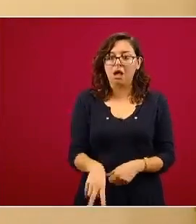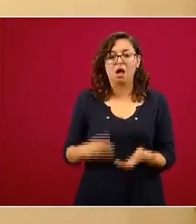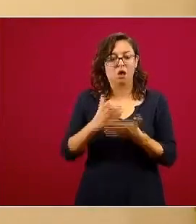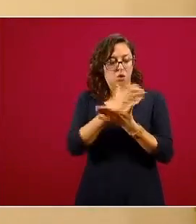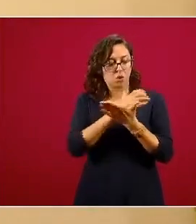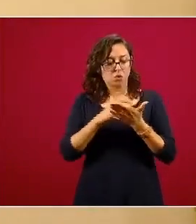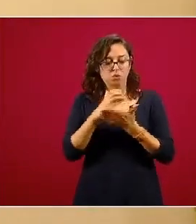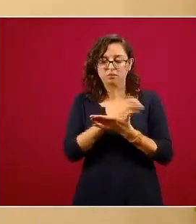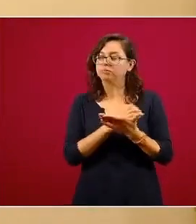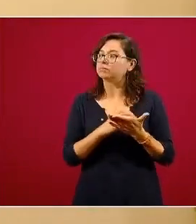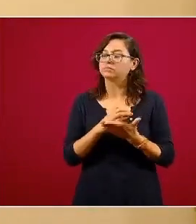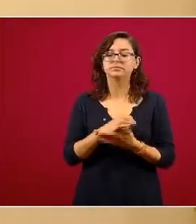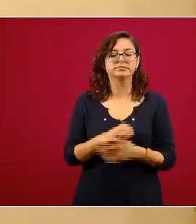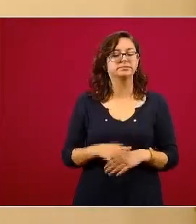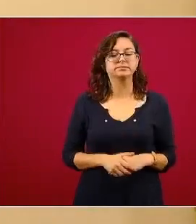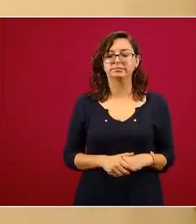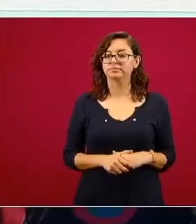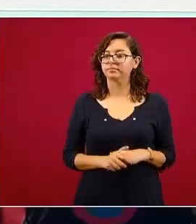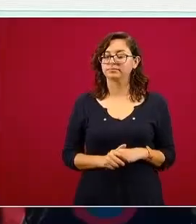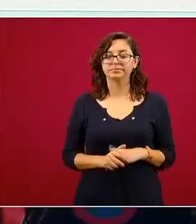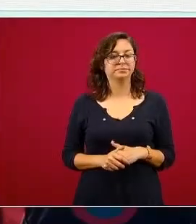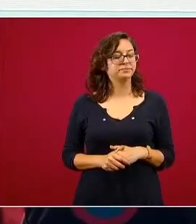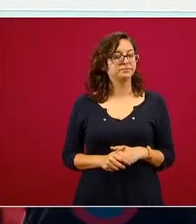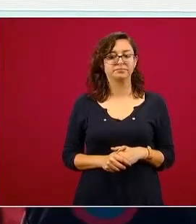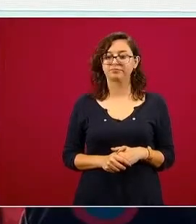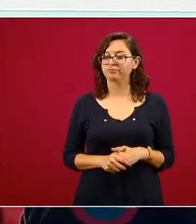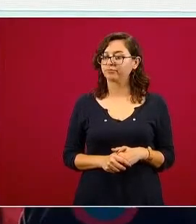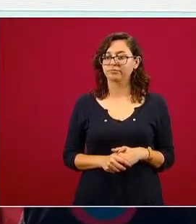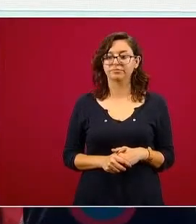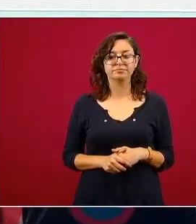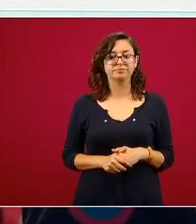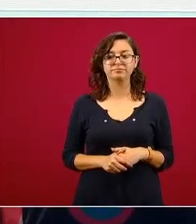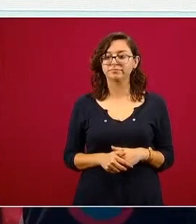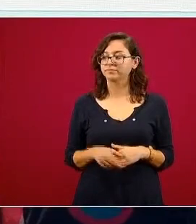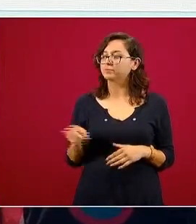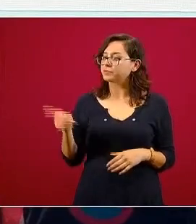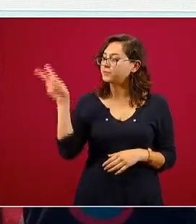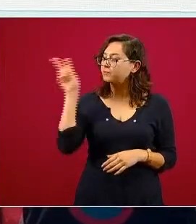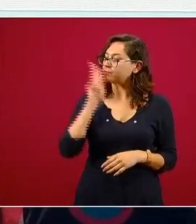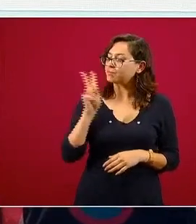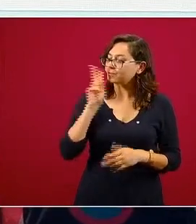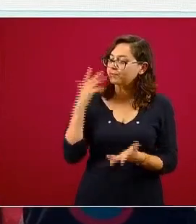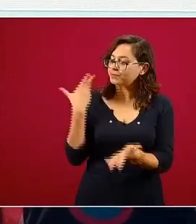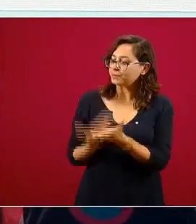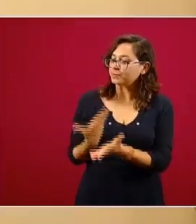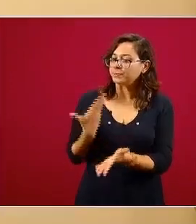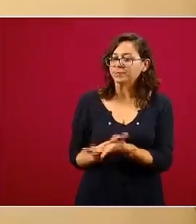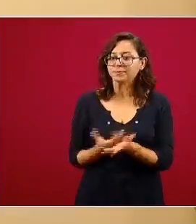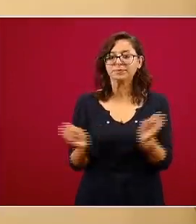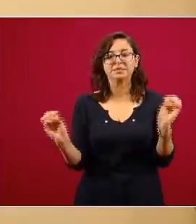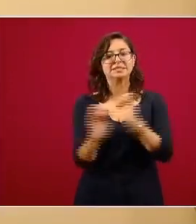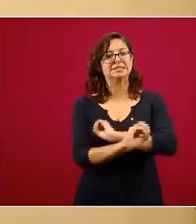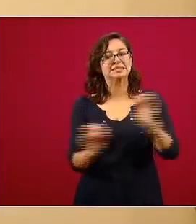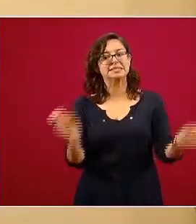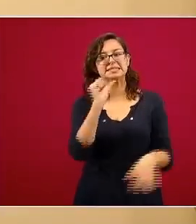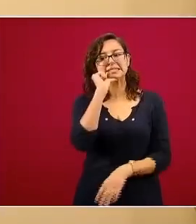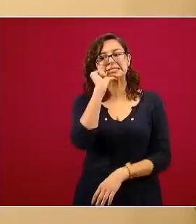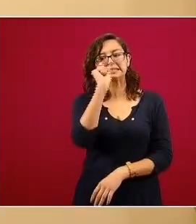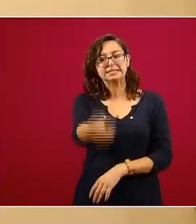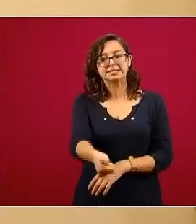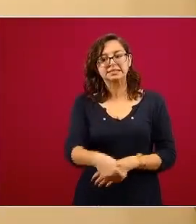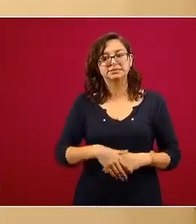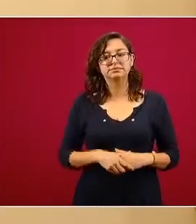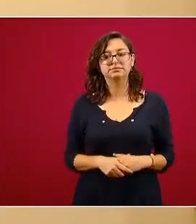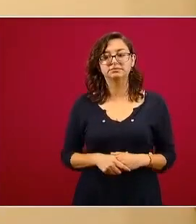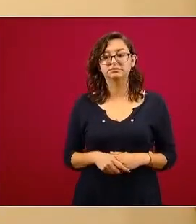curaba a los pacientes de COVID, cosa que se dijo sin ningún tipo de evidencia. Se dijo